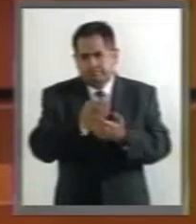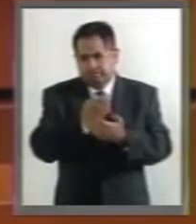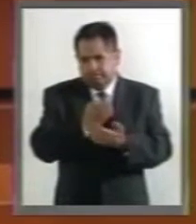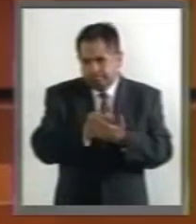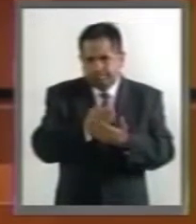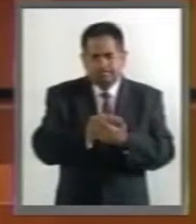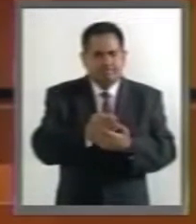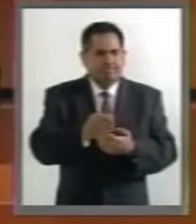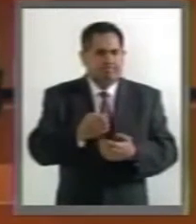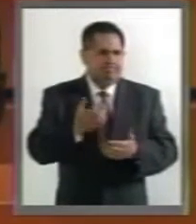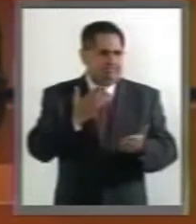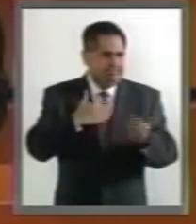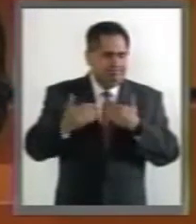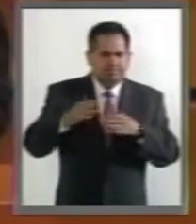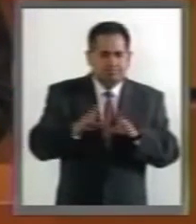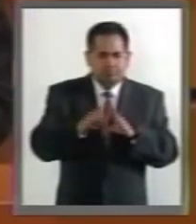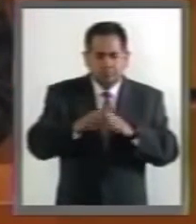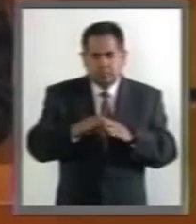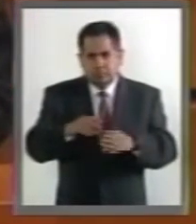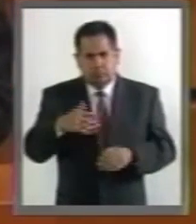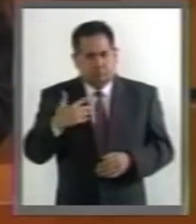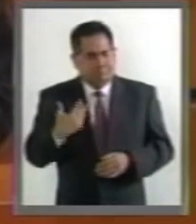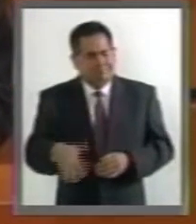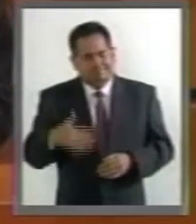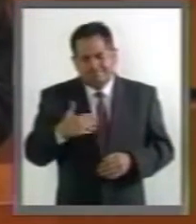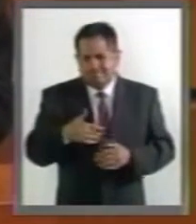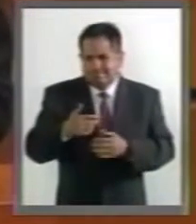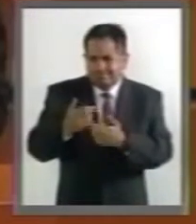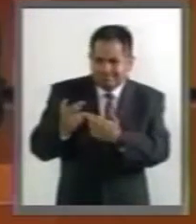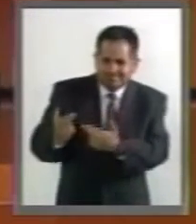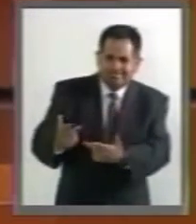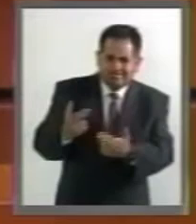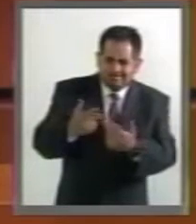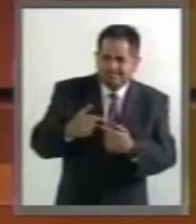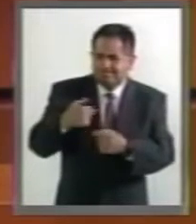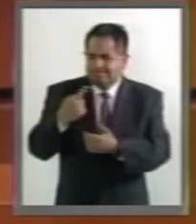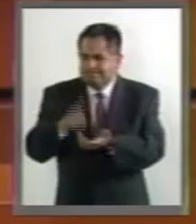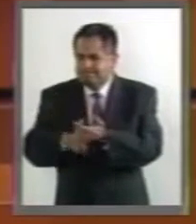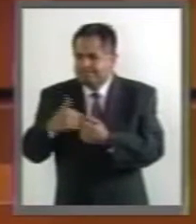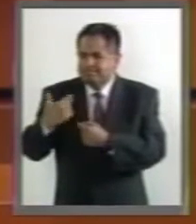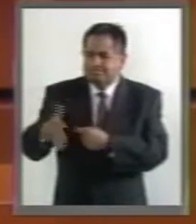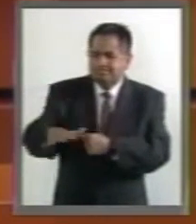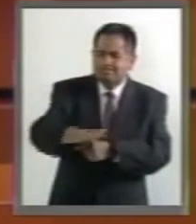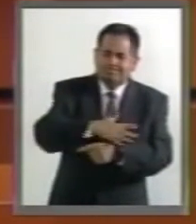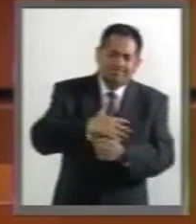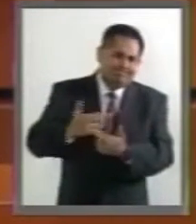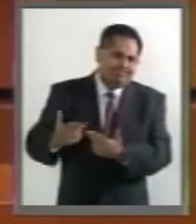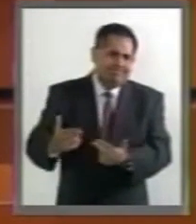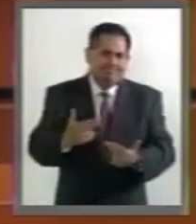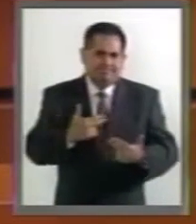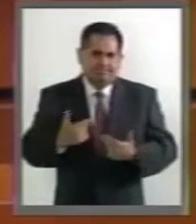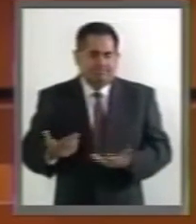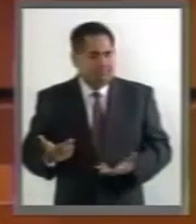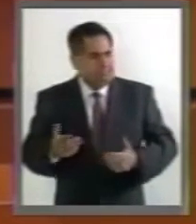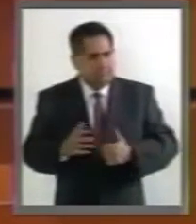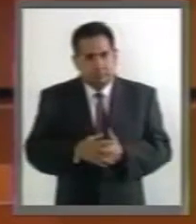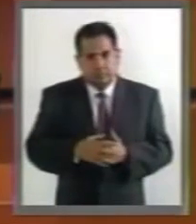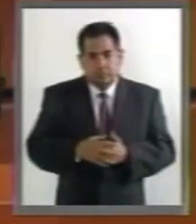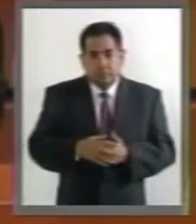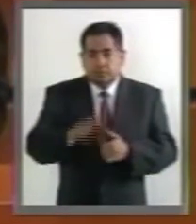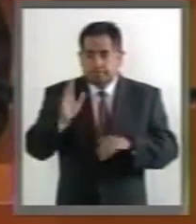nacional ha tenido grandes costos sociales y ambientales. Es evidente que a mayor